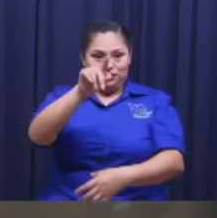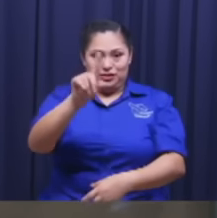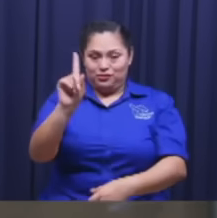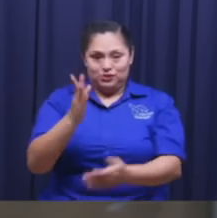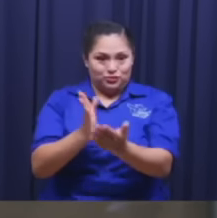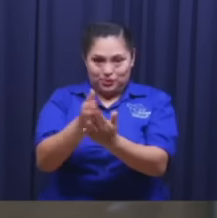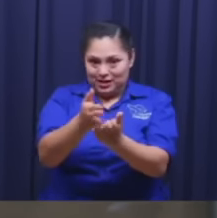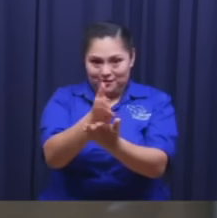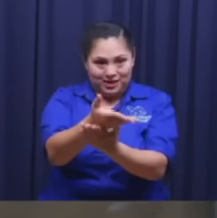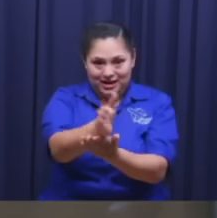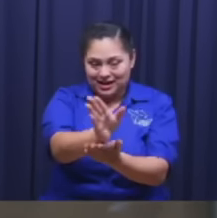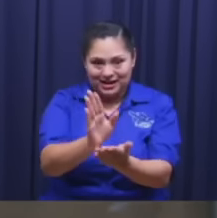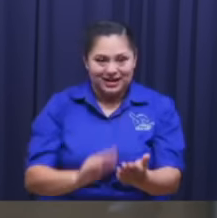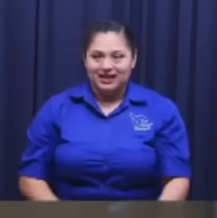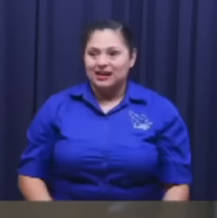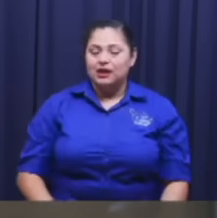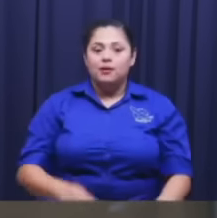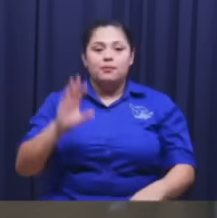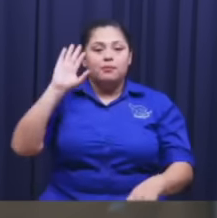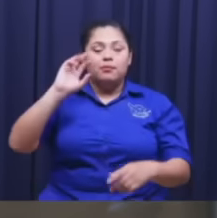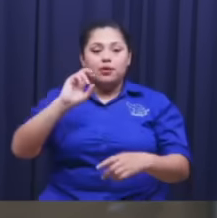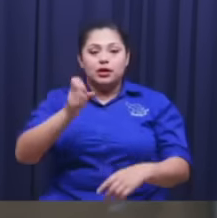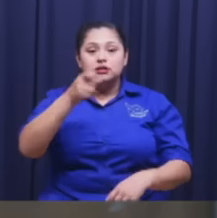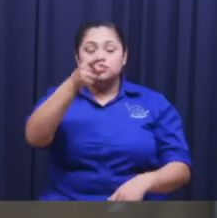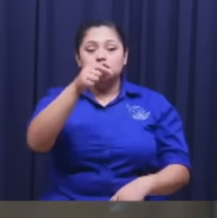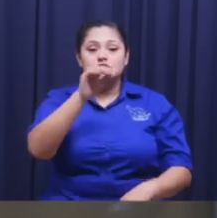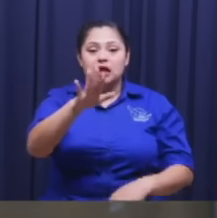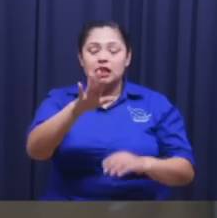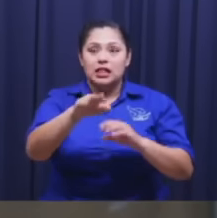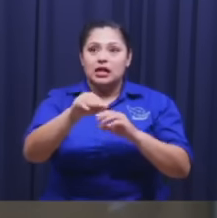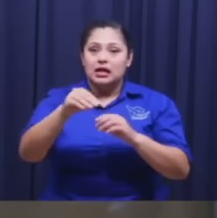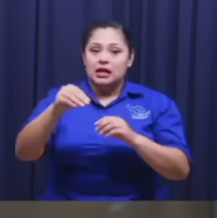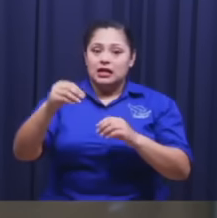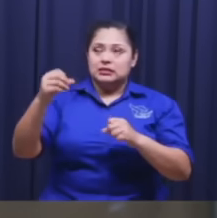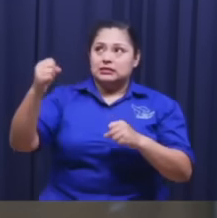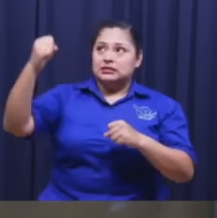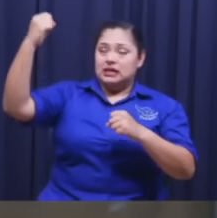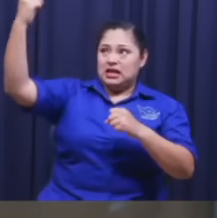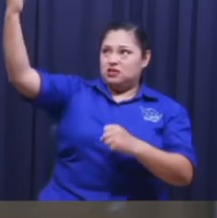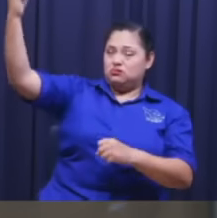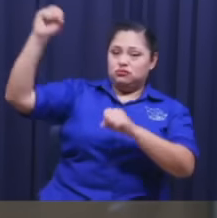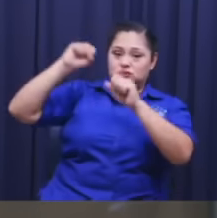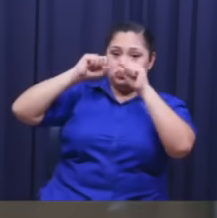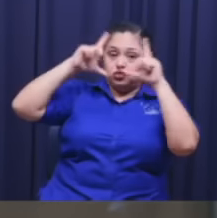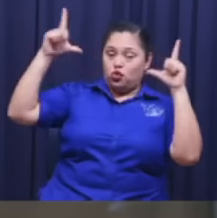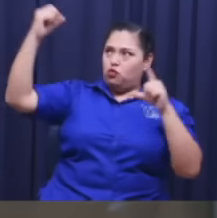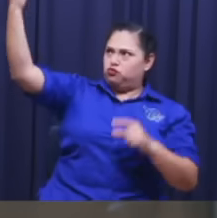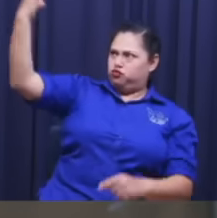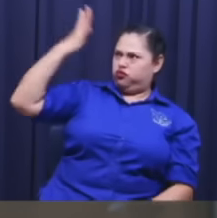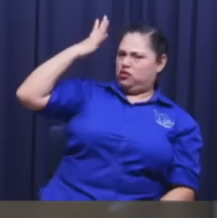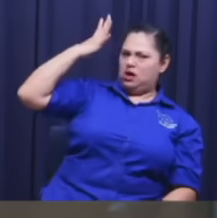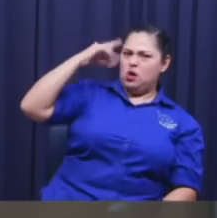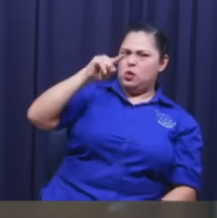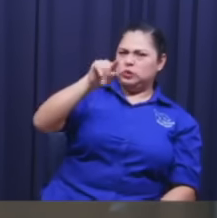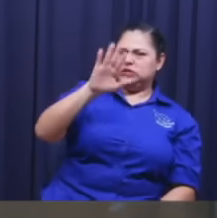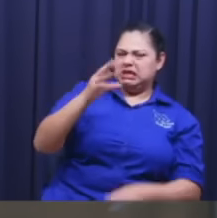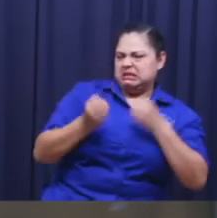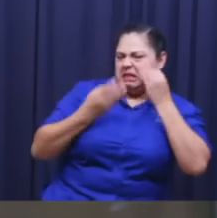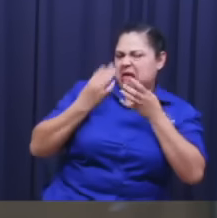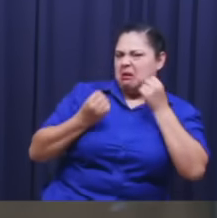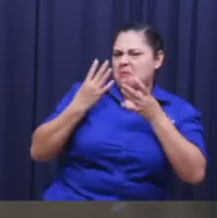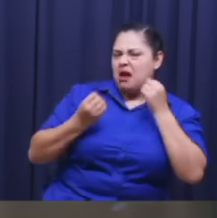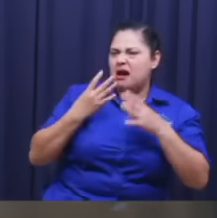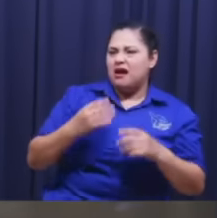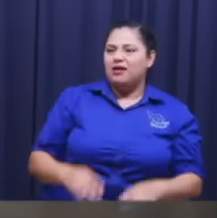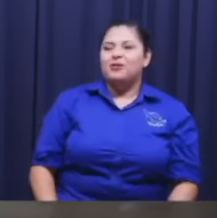Por eso usted se va a solear y se quema la piel, se quema, se tuesta. Pero después nosotros decimos,